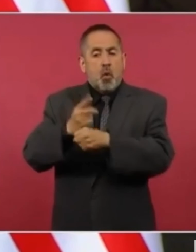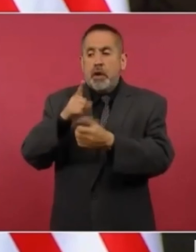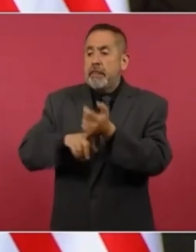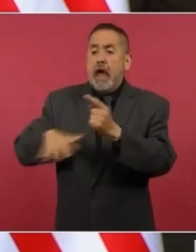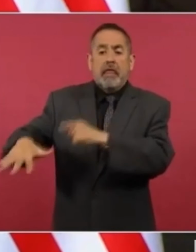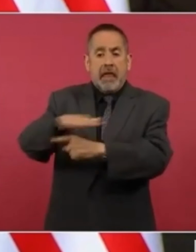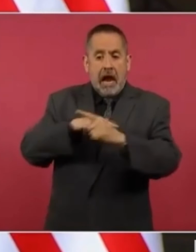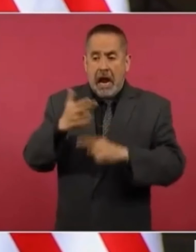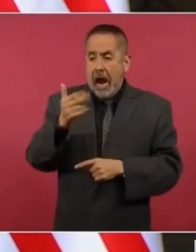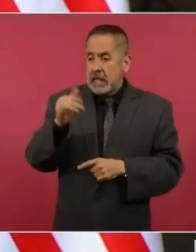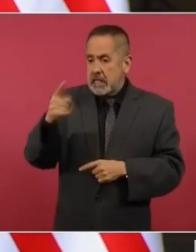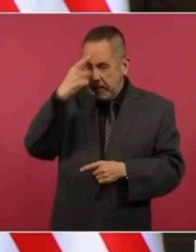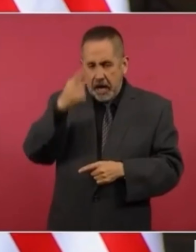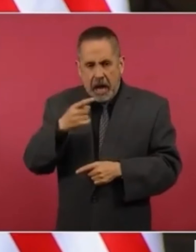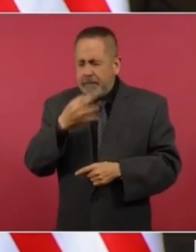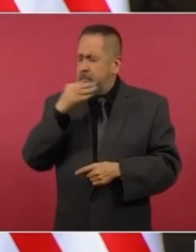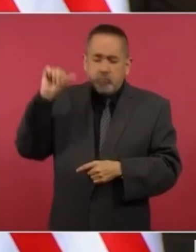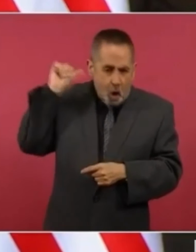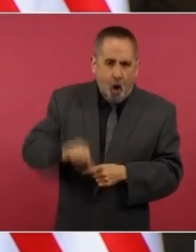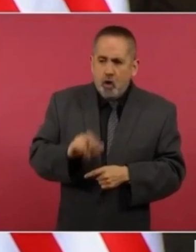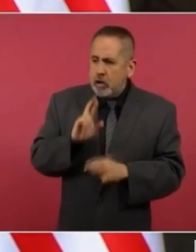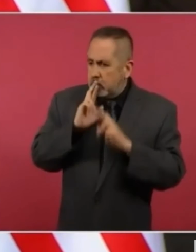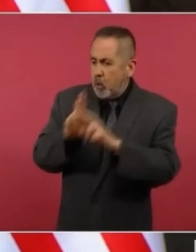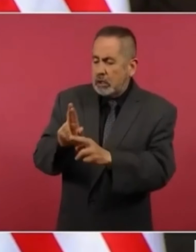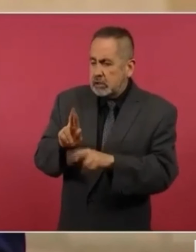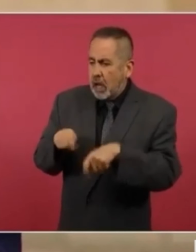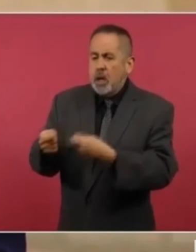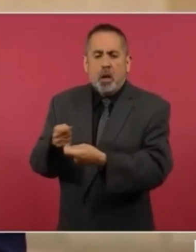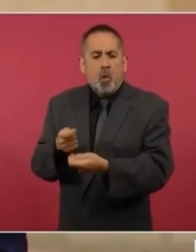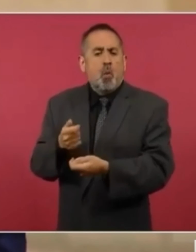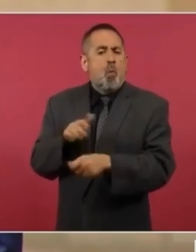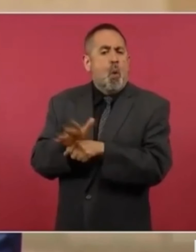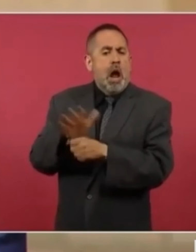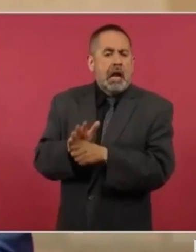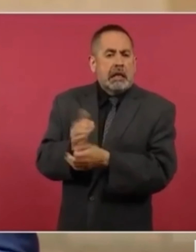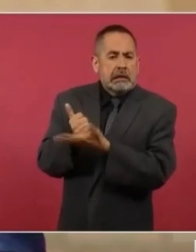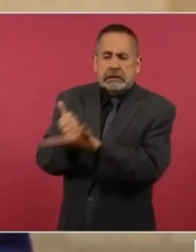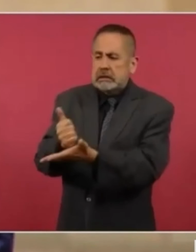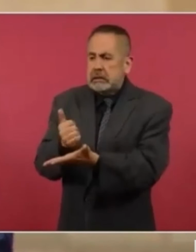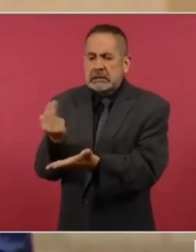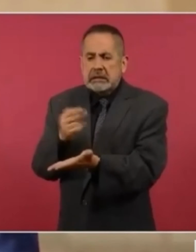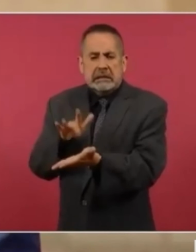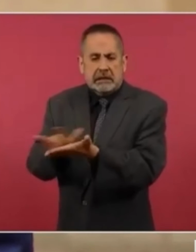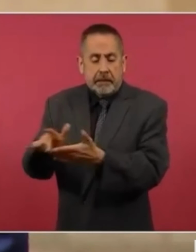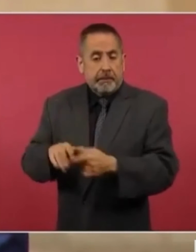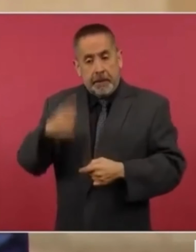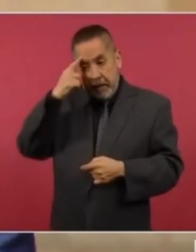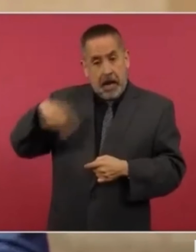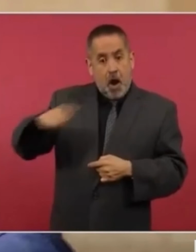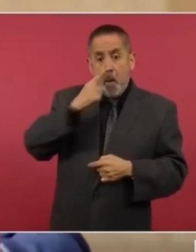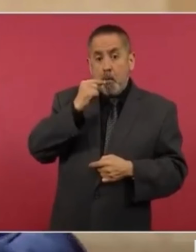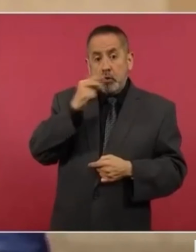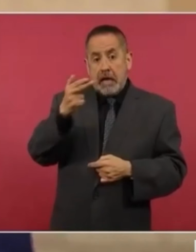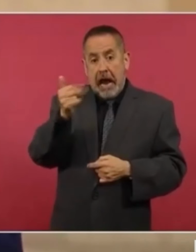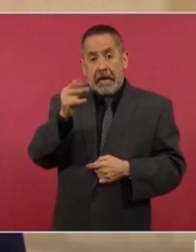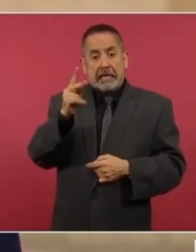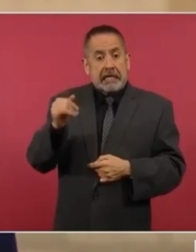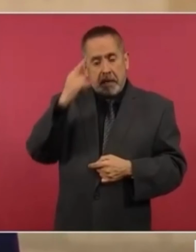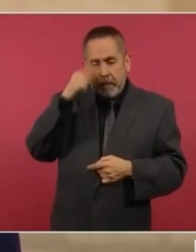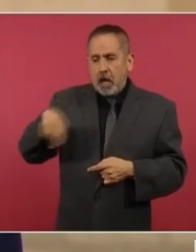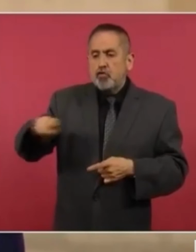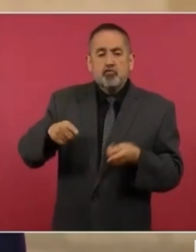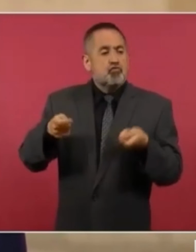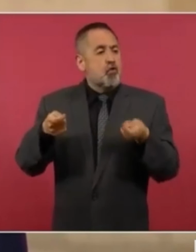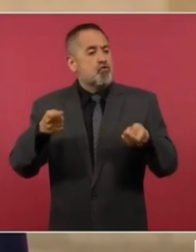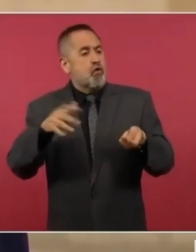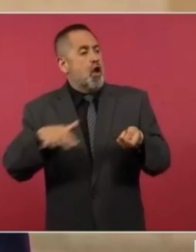que podamos responder de manera inmediata ante las necesidades para la Policía Nacional Haitiana, para que pueda controlar